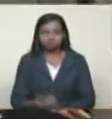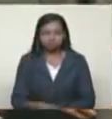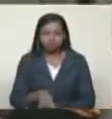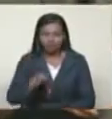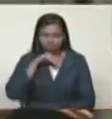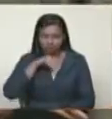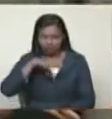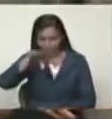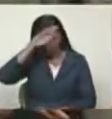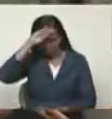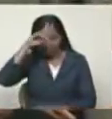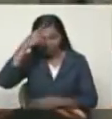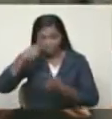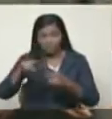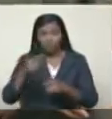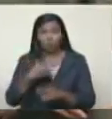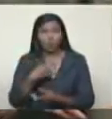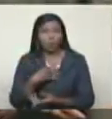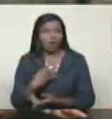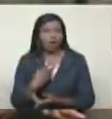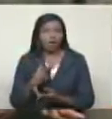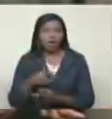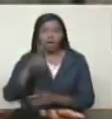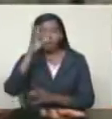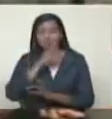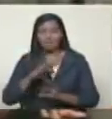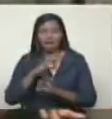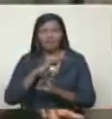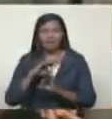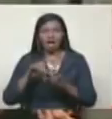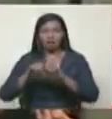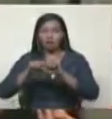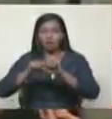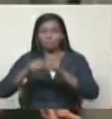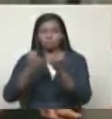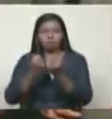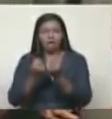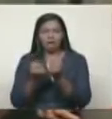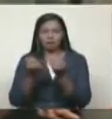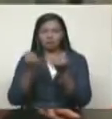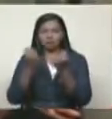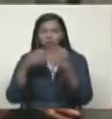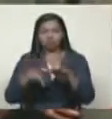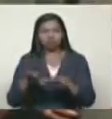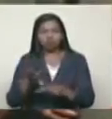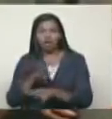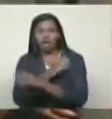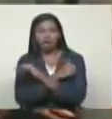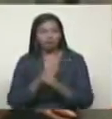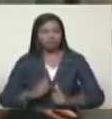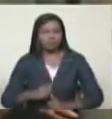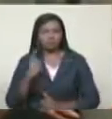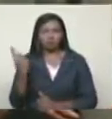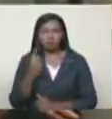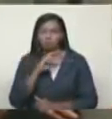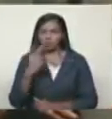hicieron. Pero no podrán, nadie podrá partir, romper la cohesión de la Fuerza Armada. Y esto no solo los que estamos